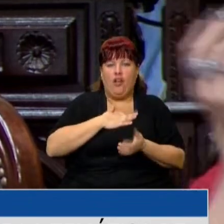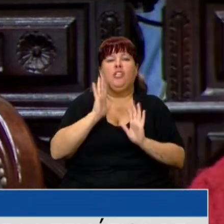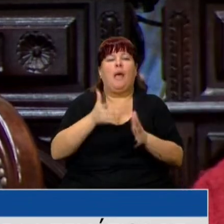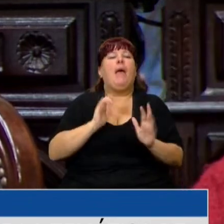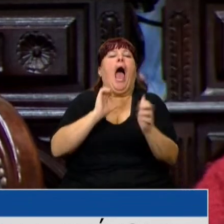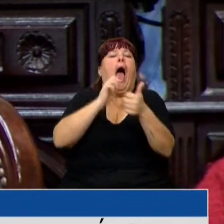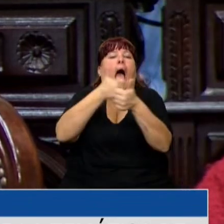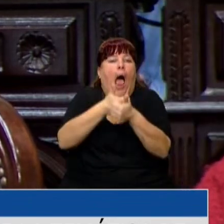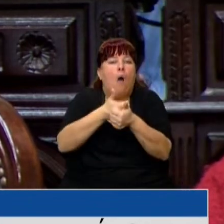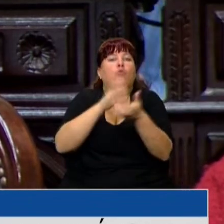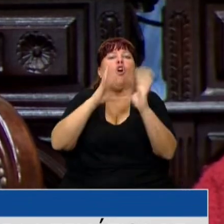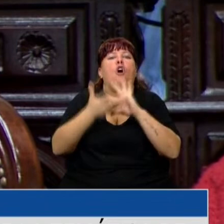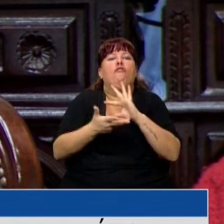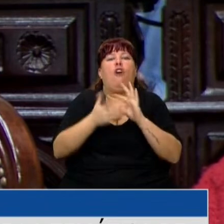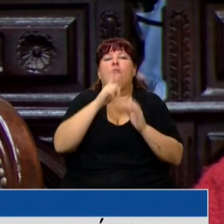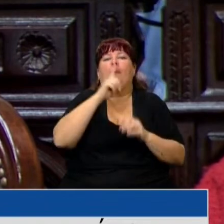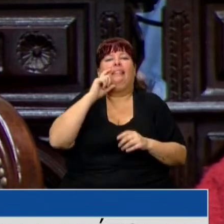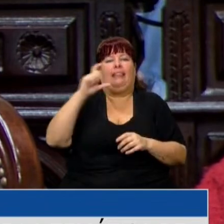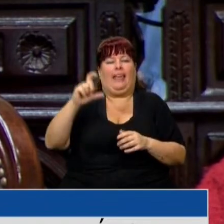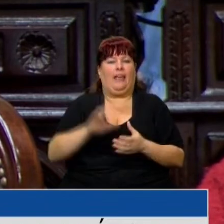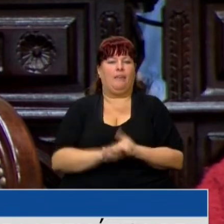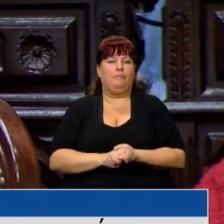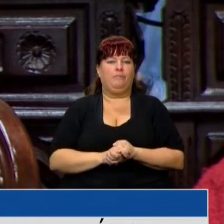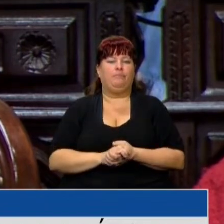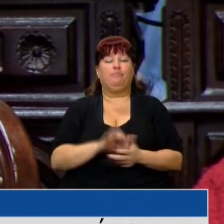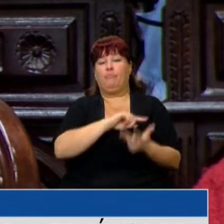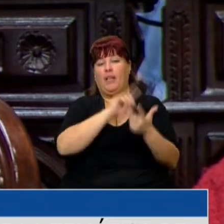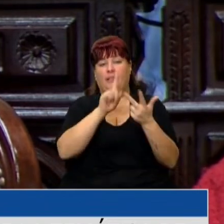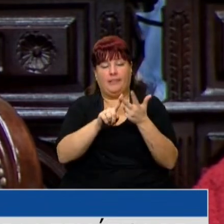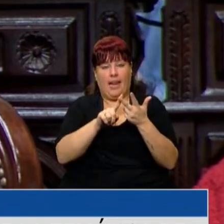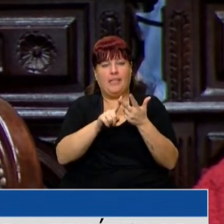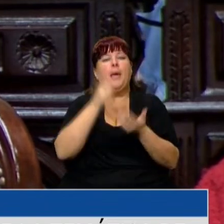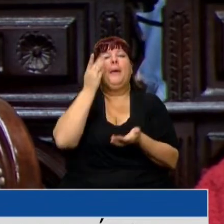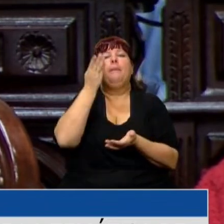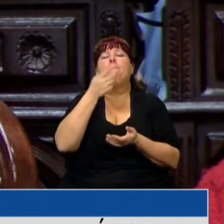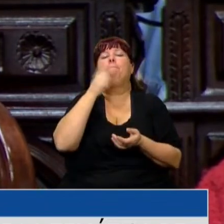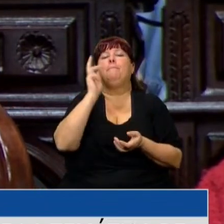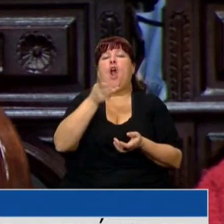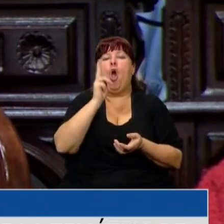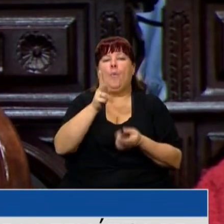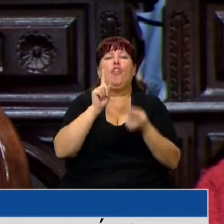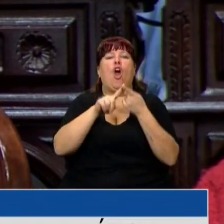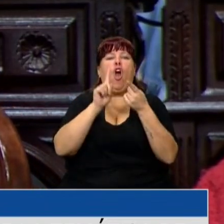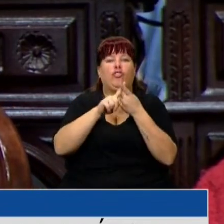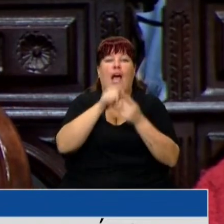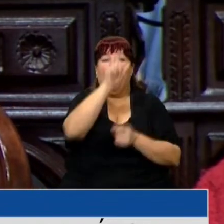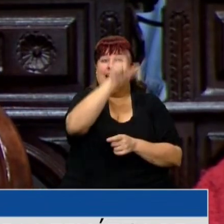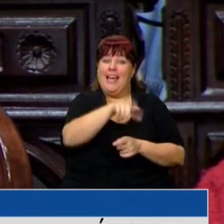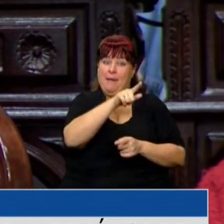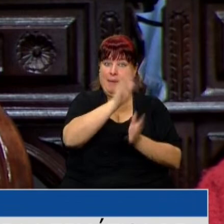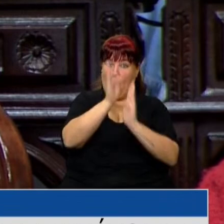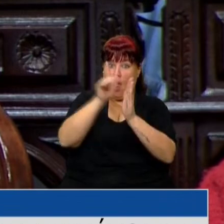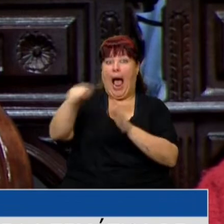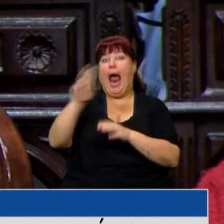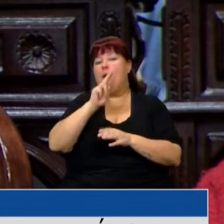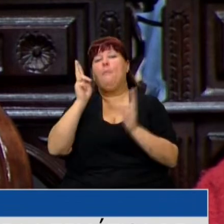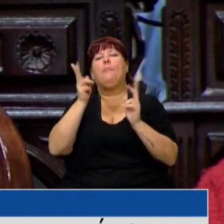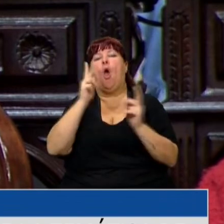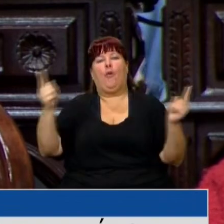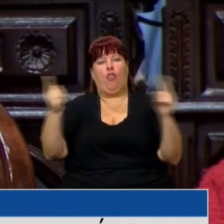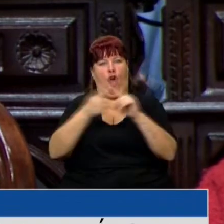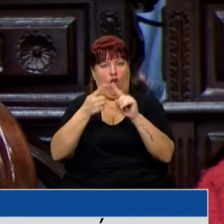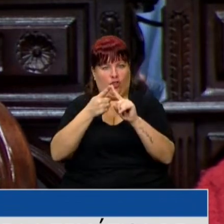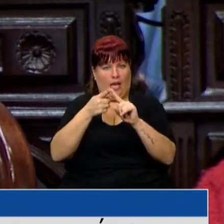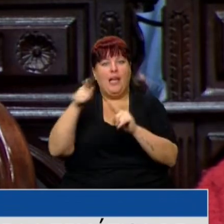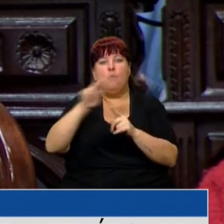abusos sexuales a través de las TIC. 3. Se ordena la prohibición del contacto del presunto agresor hacia la mujer,